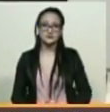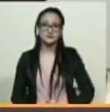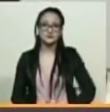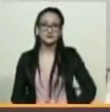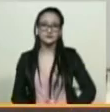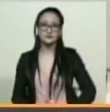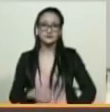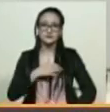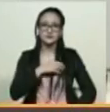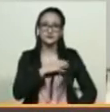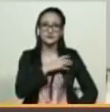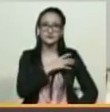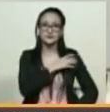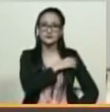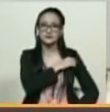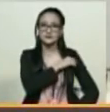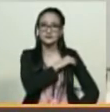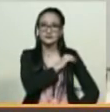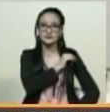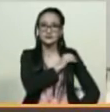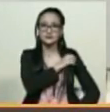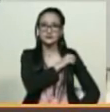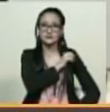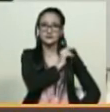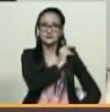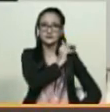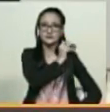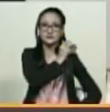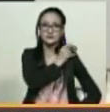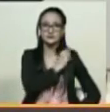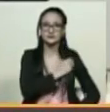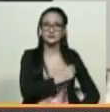por... Listo, ¿quieres preguntar? Vaya pues.